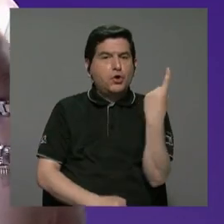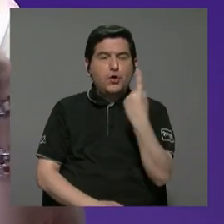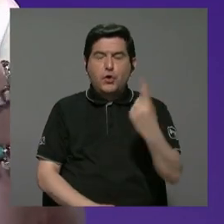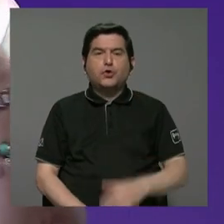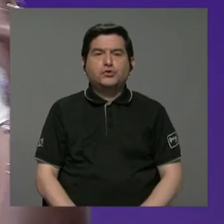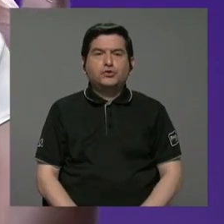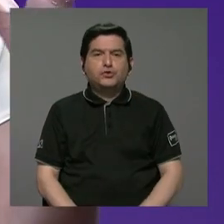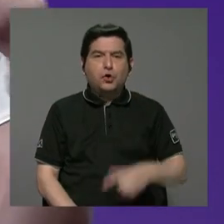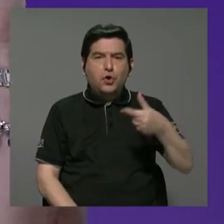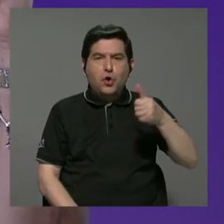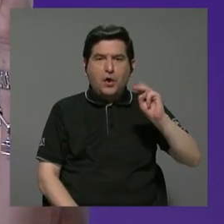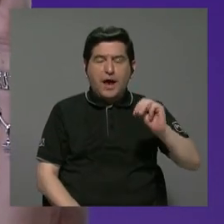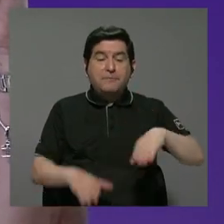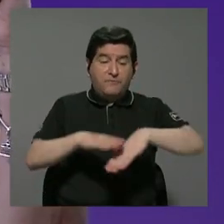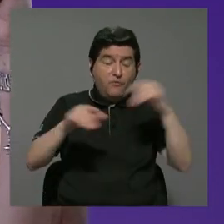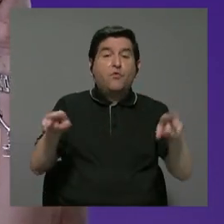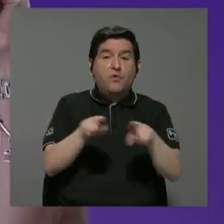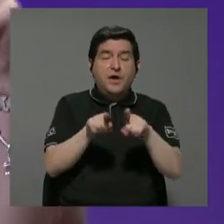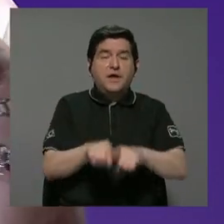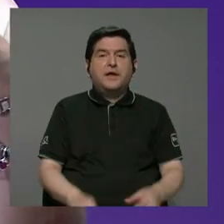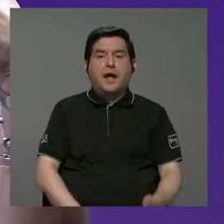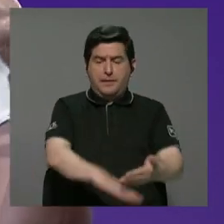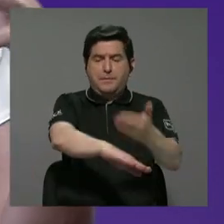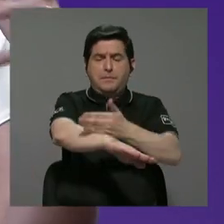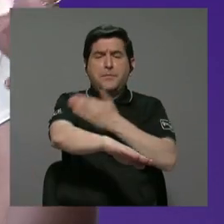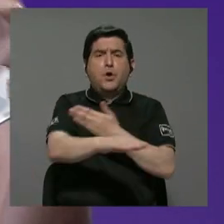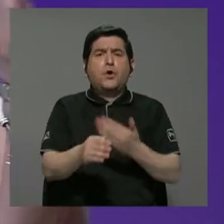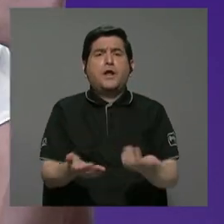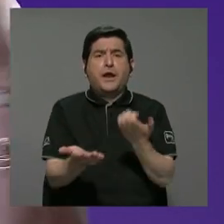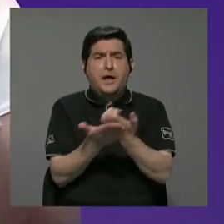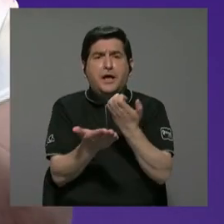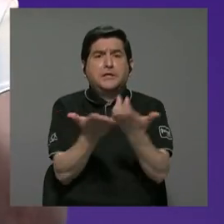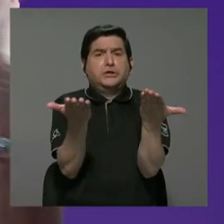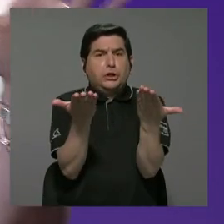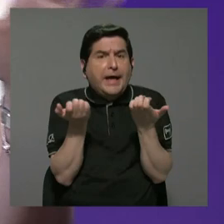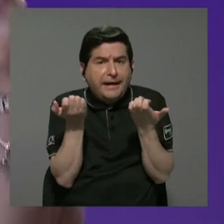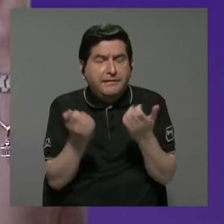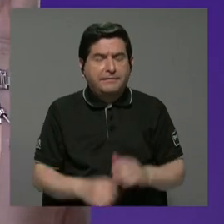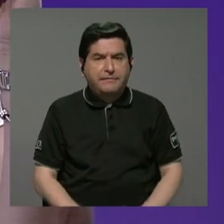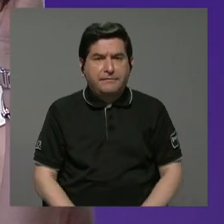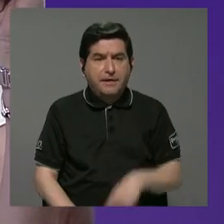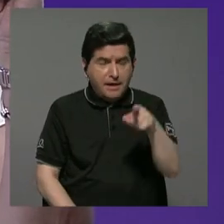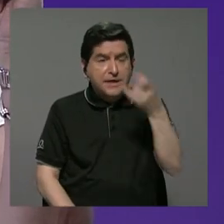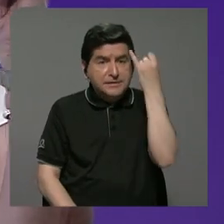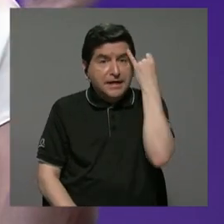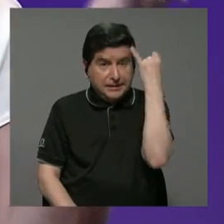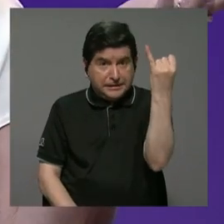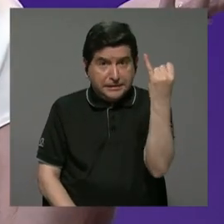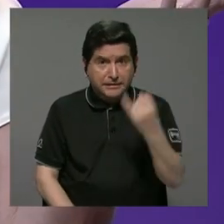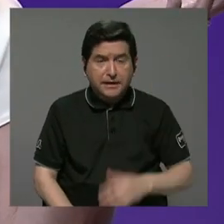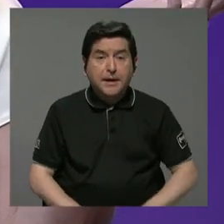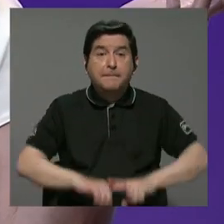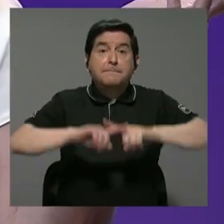de la GAM, que queremos generar mayor crecimiento económico, ¿verdad? O sea, es una línea en ese sentido,